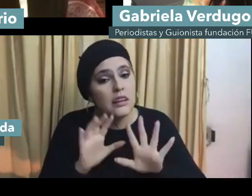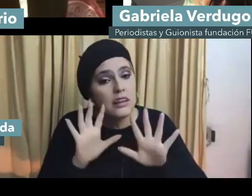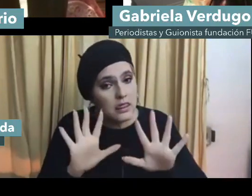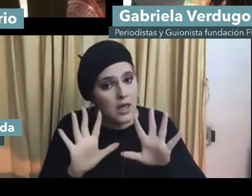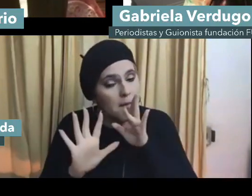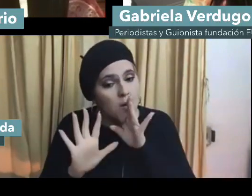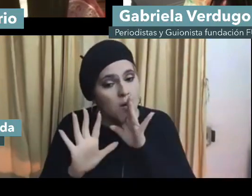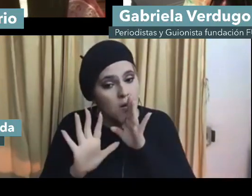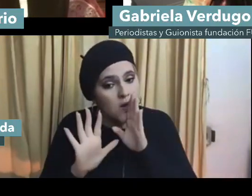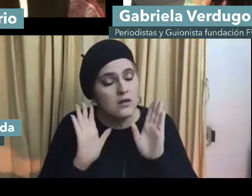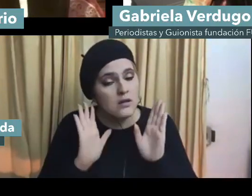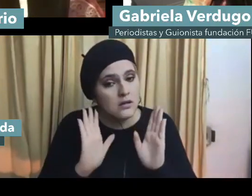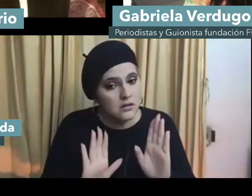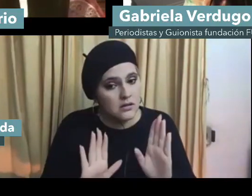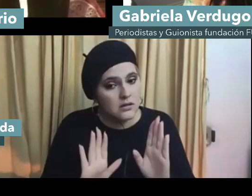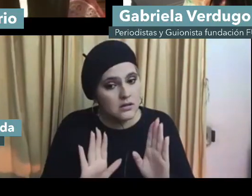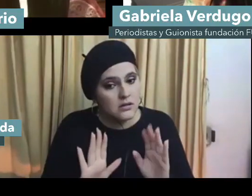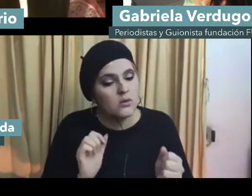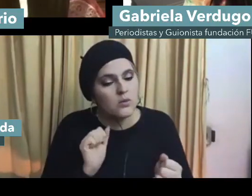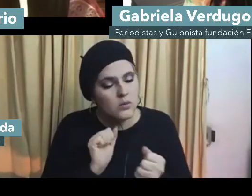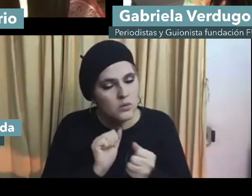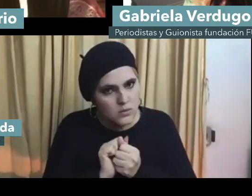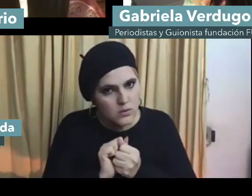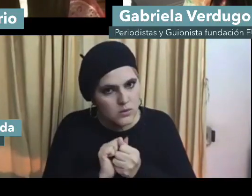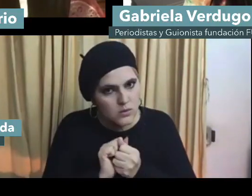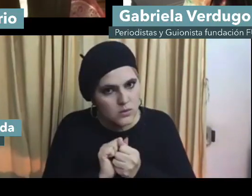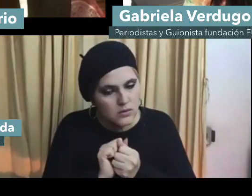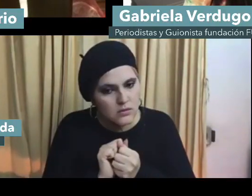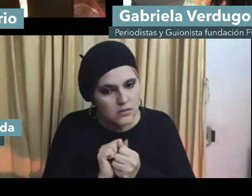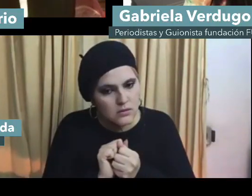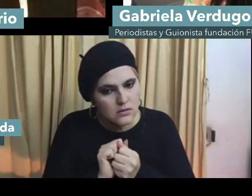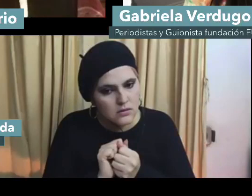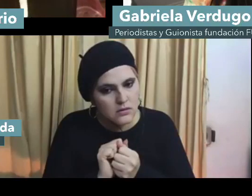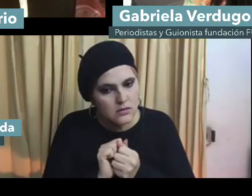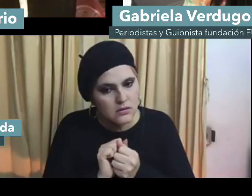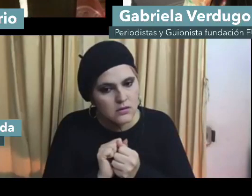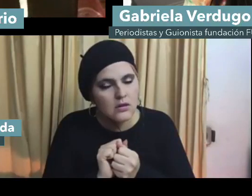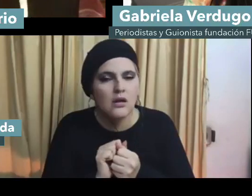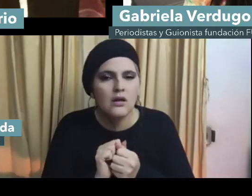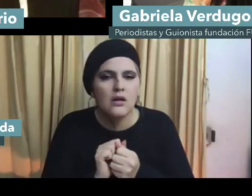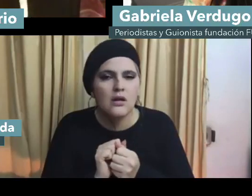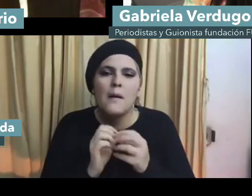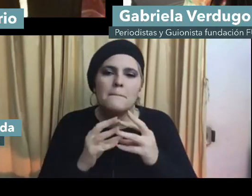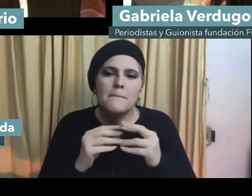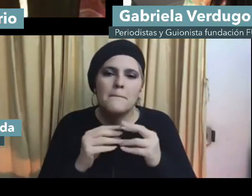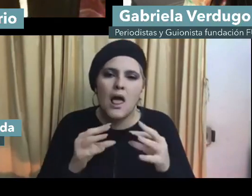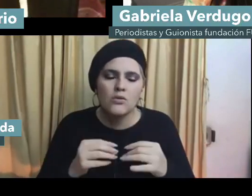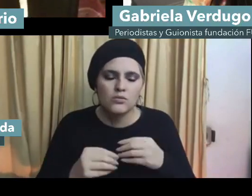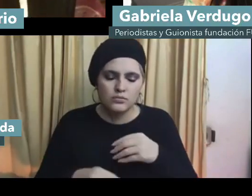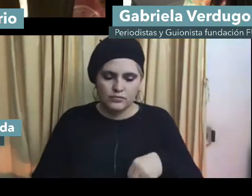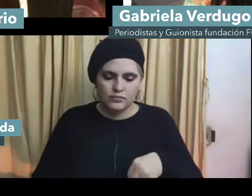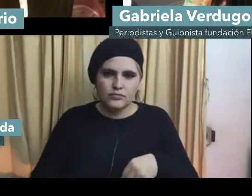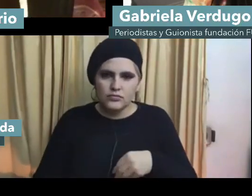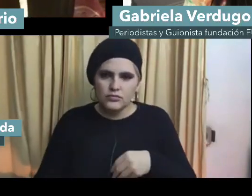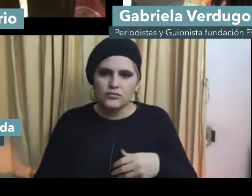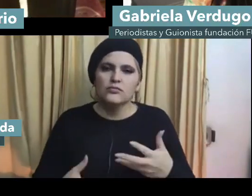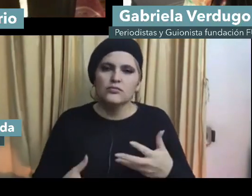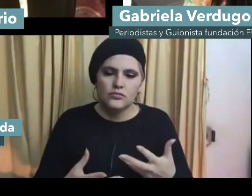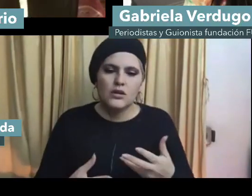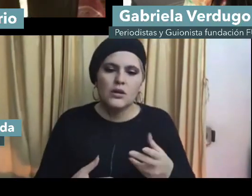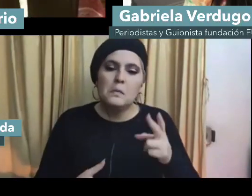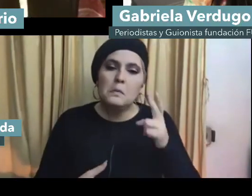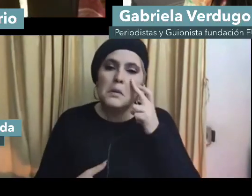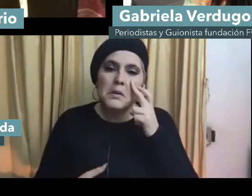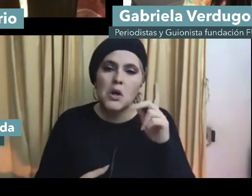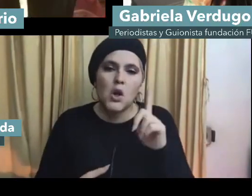acompañar nosotros, ¿ya? Hay que darle ablandador, etcétera, para la digestión. En el caso de la digestión del pipí no necesita, pero tenemos que hacer un hábito.